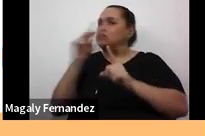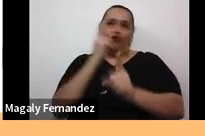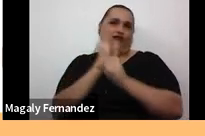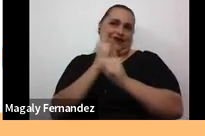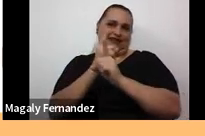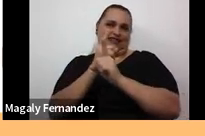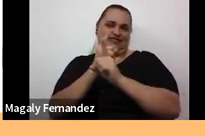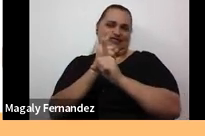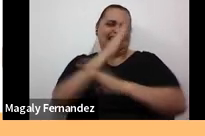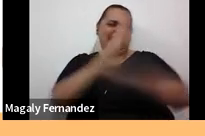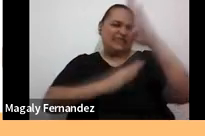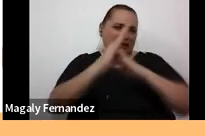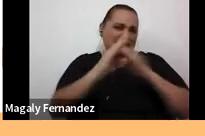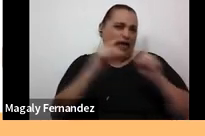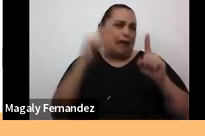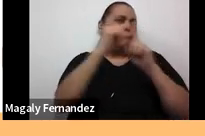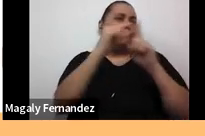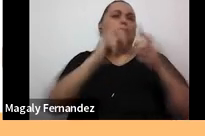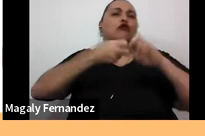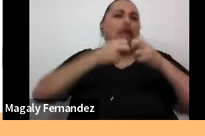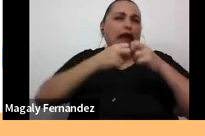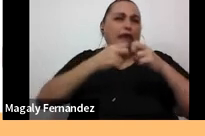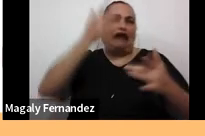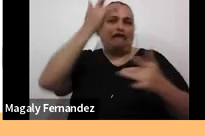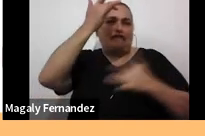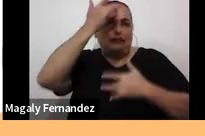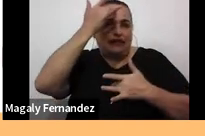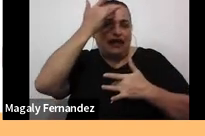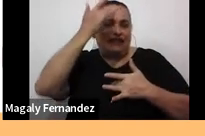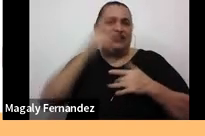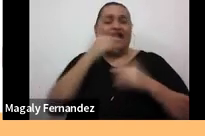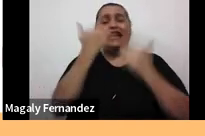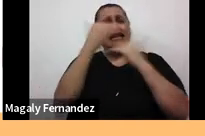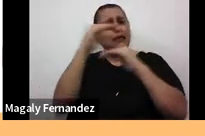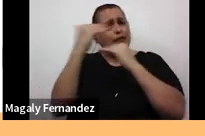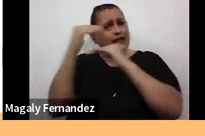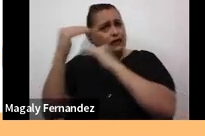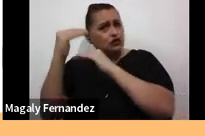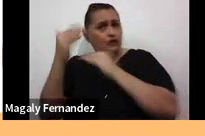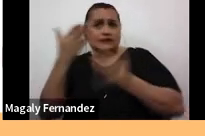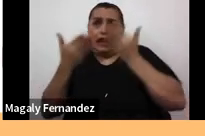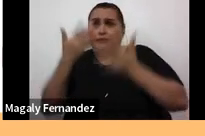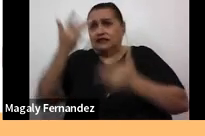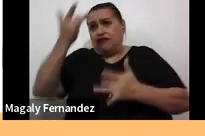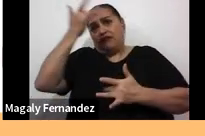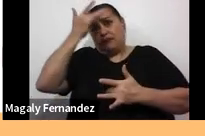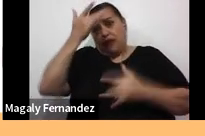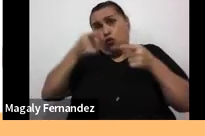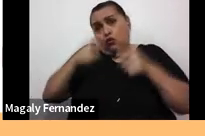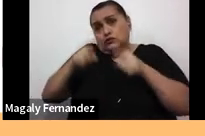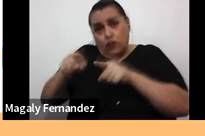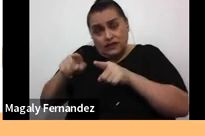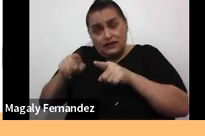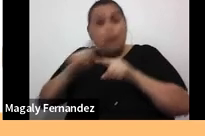discapacidad como problema como enfermedad es que las limitaciones pueden ser por una enfermedad Como una consecuencia Pero